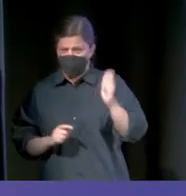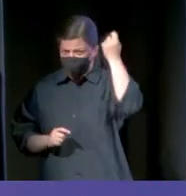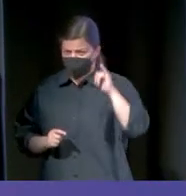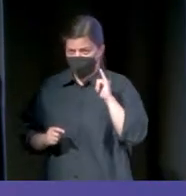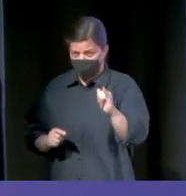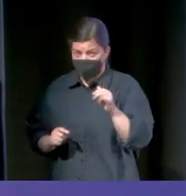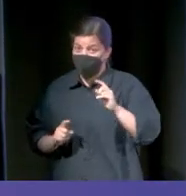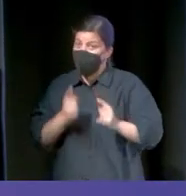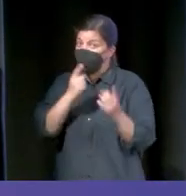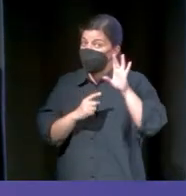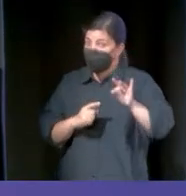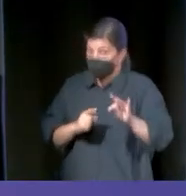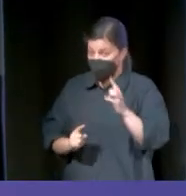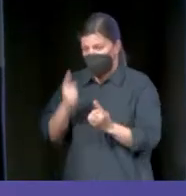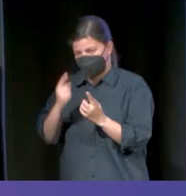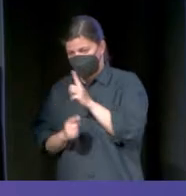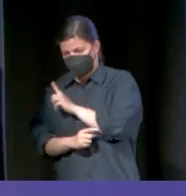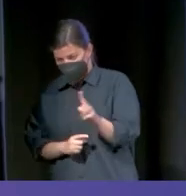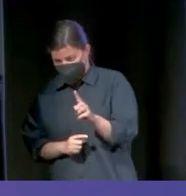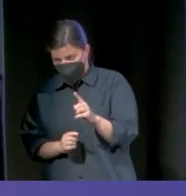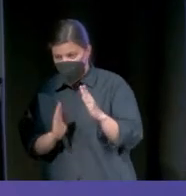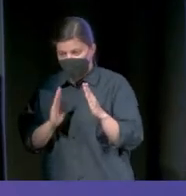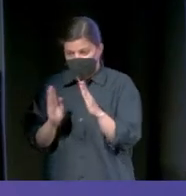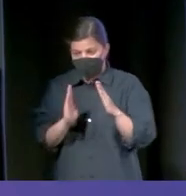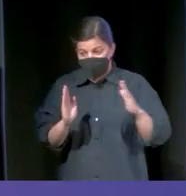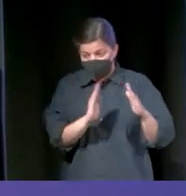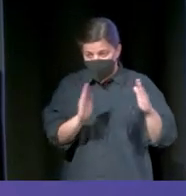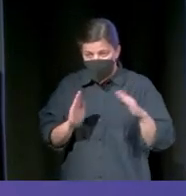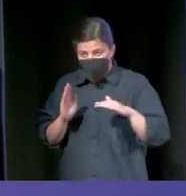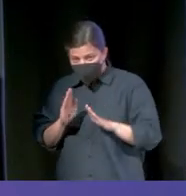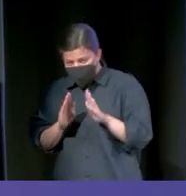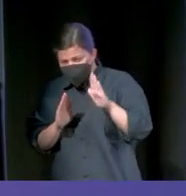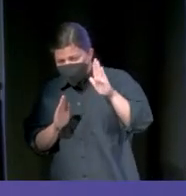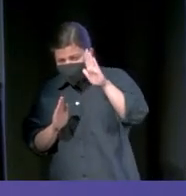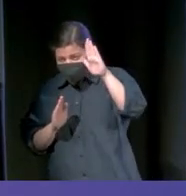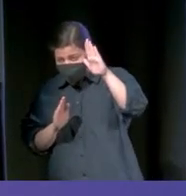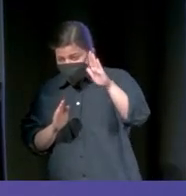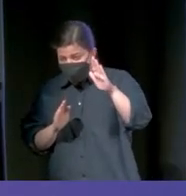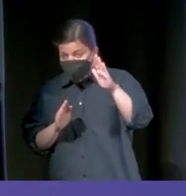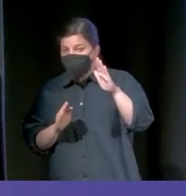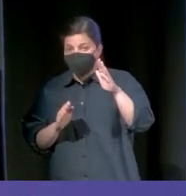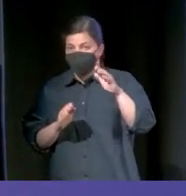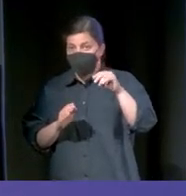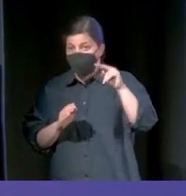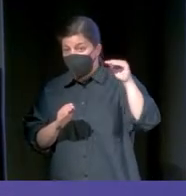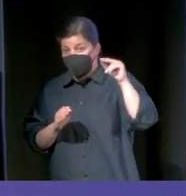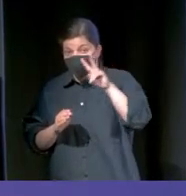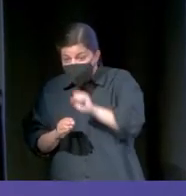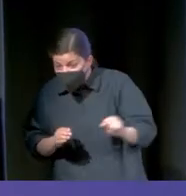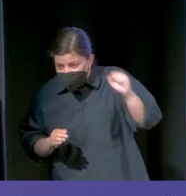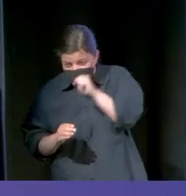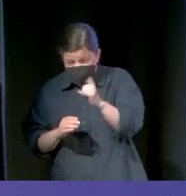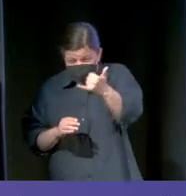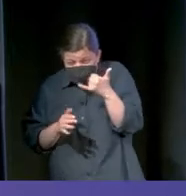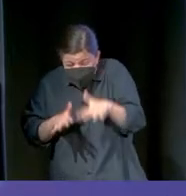y a veces sí pero a veces no son épocas en las que estás en una montaña que sube sube sube sube si te tiras dos años que no te llaman ni